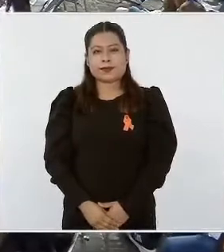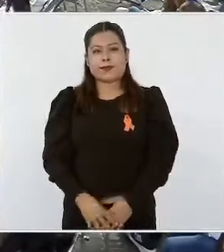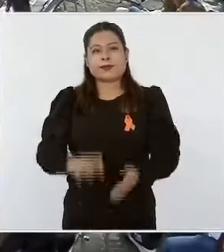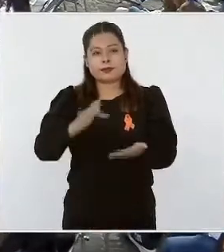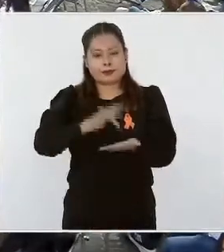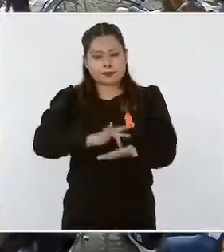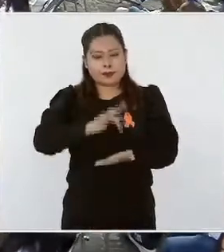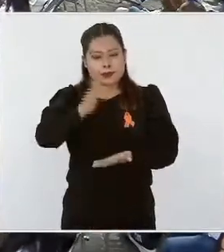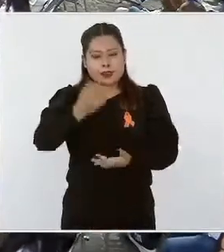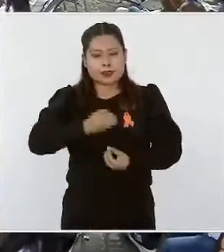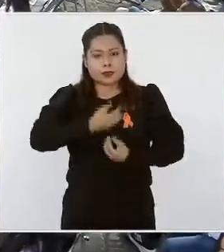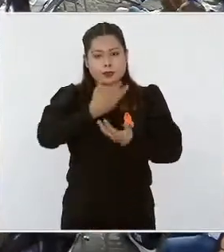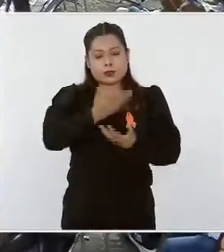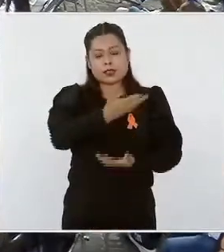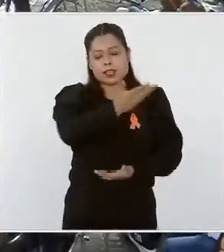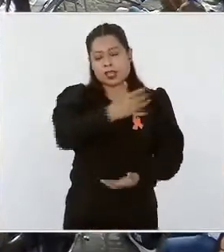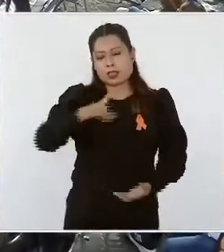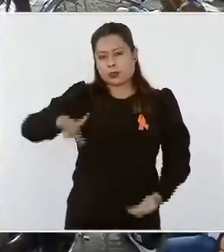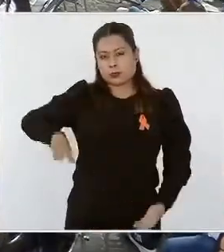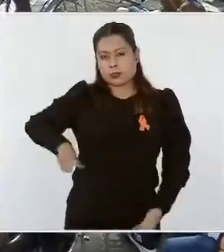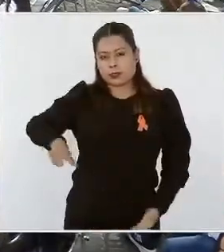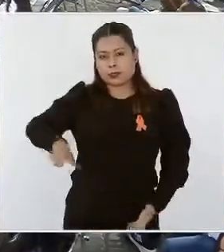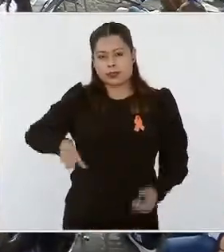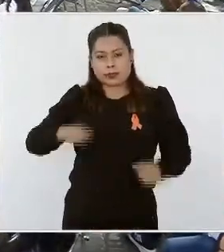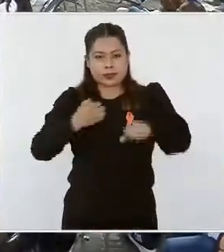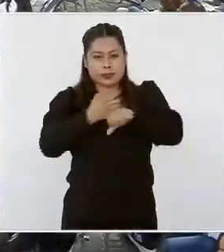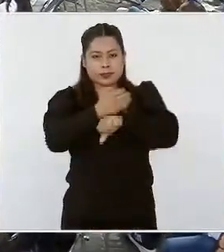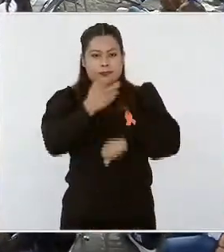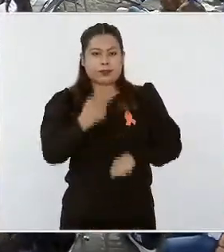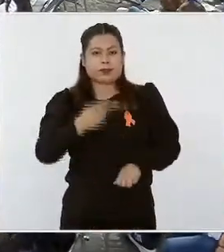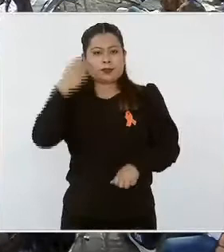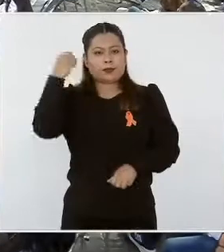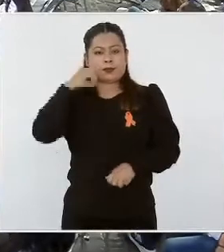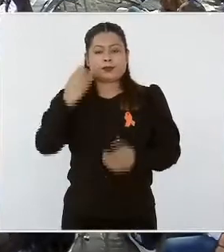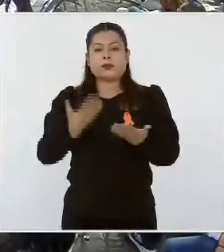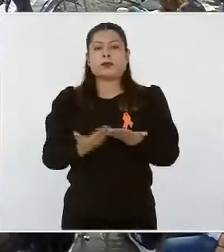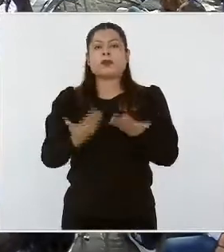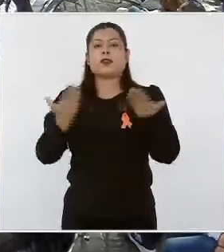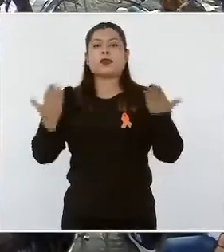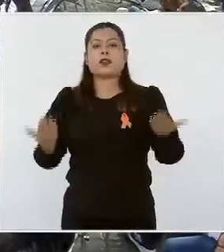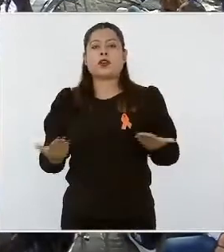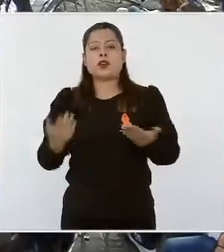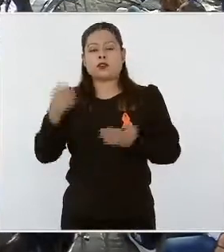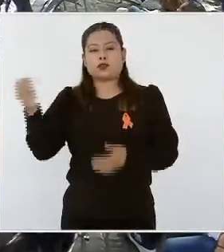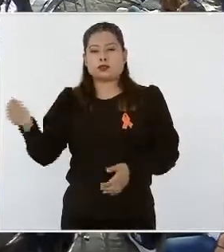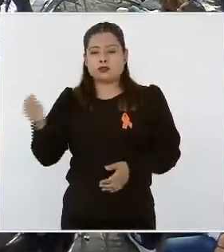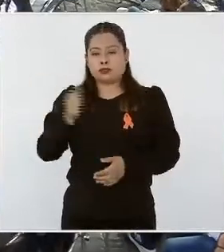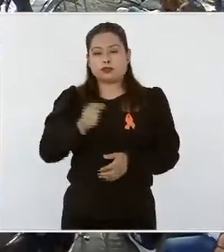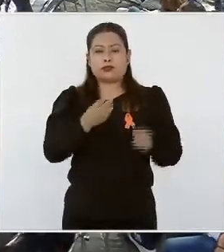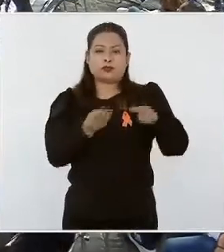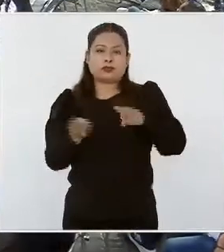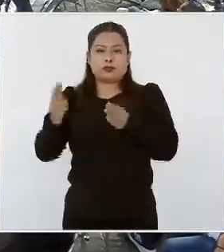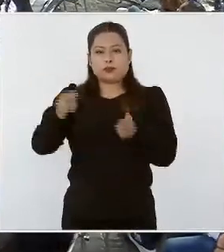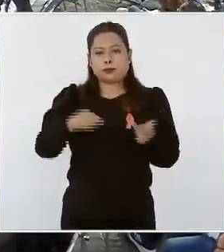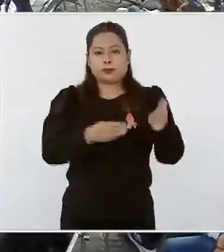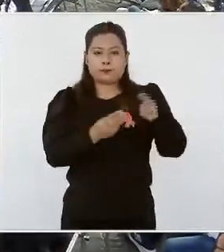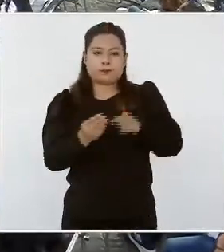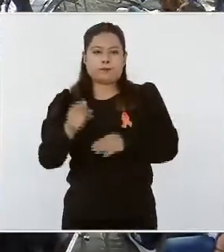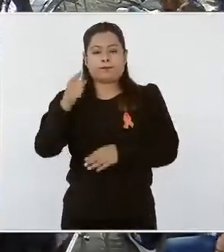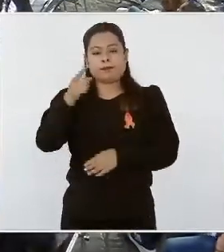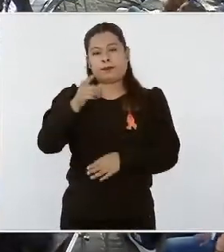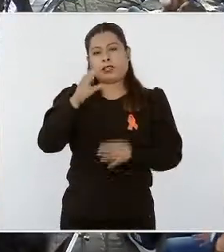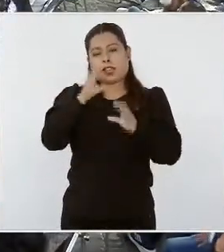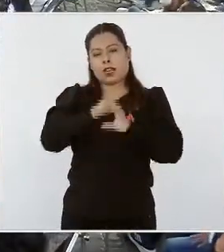Gracias por su mensaje al señor gobernador del estado de Oaxaca. Y a continuación, la participación musical de la antropóloga